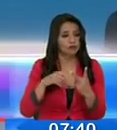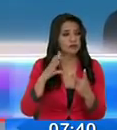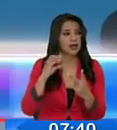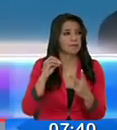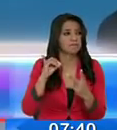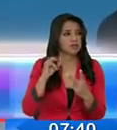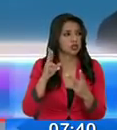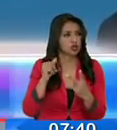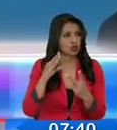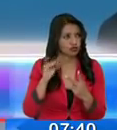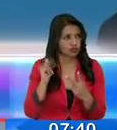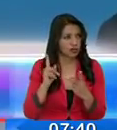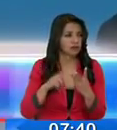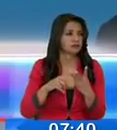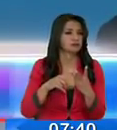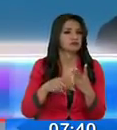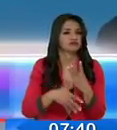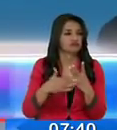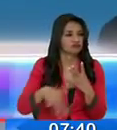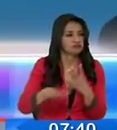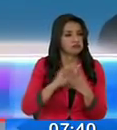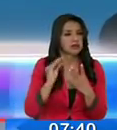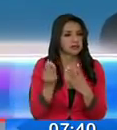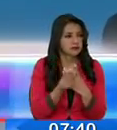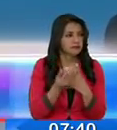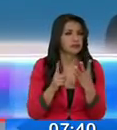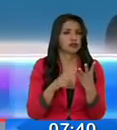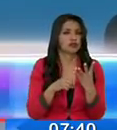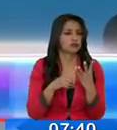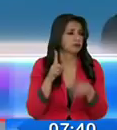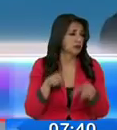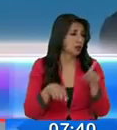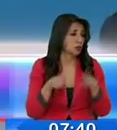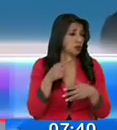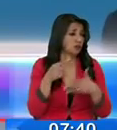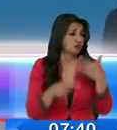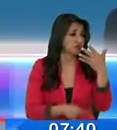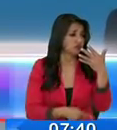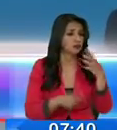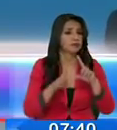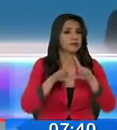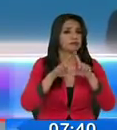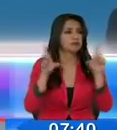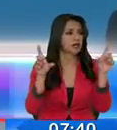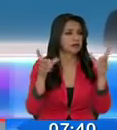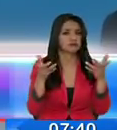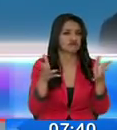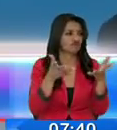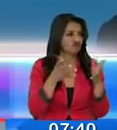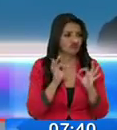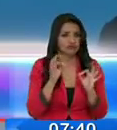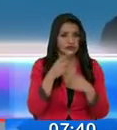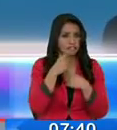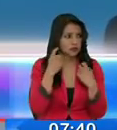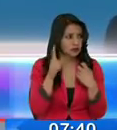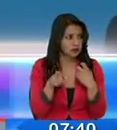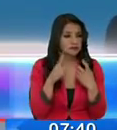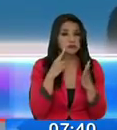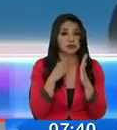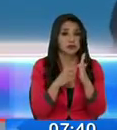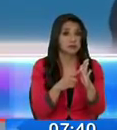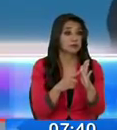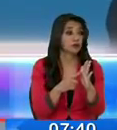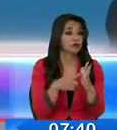Drubel, el de la refinería del Pacífico, por señalar algunos, el de las empresas fantasmas, que